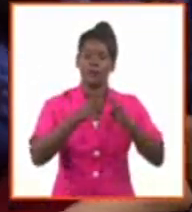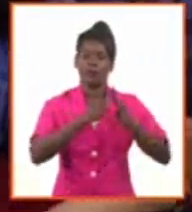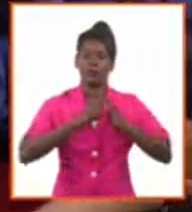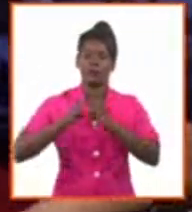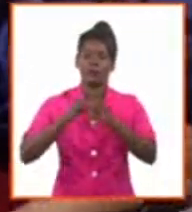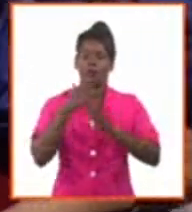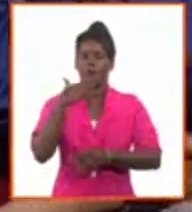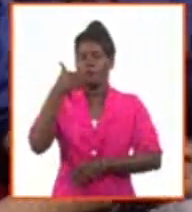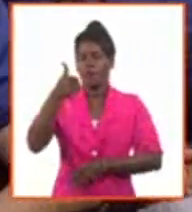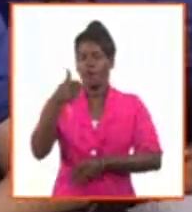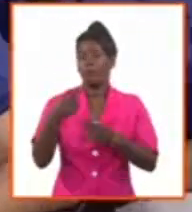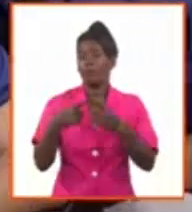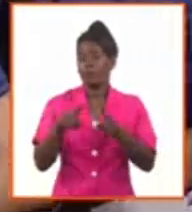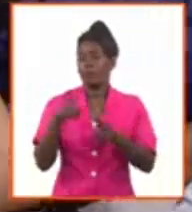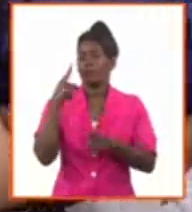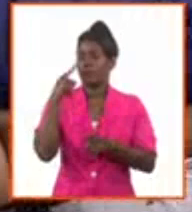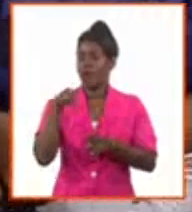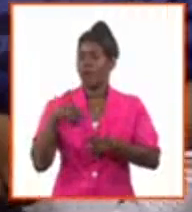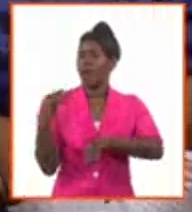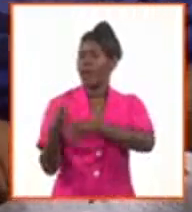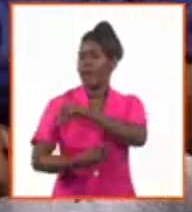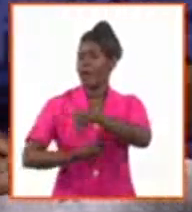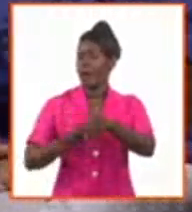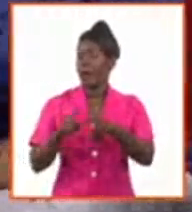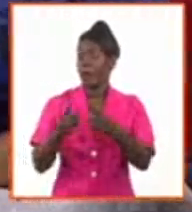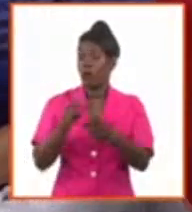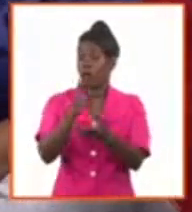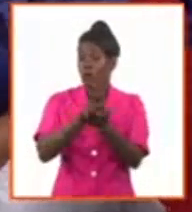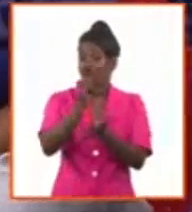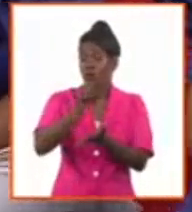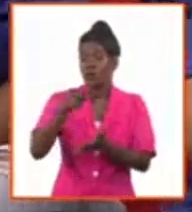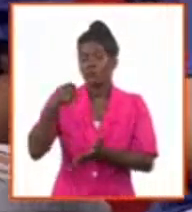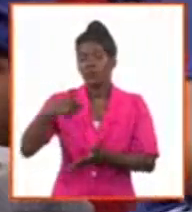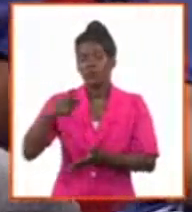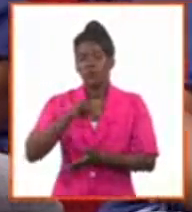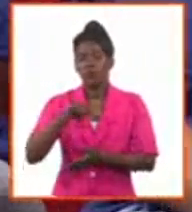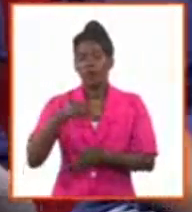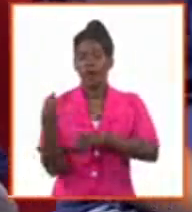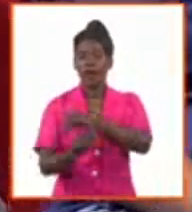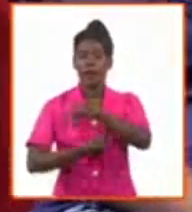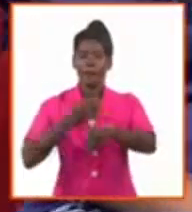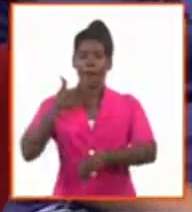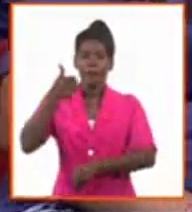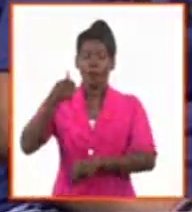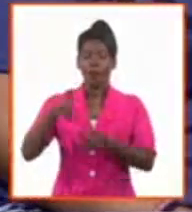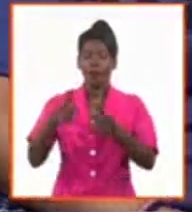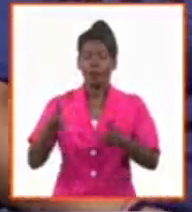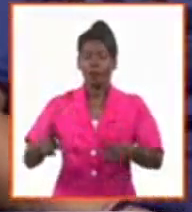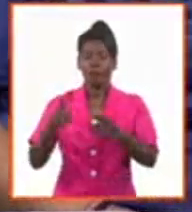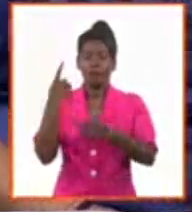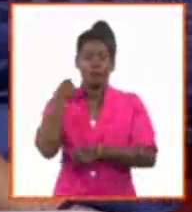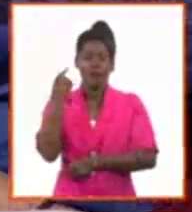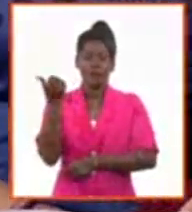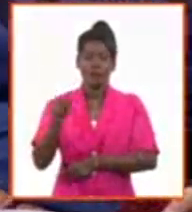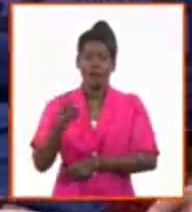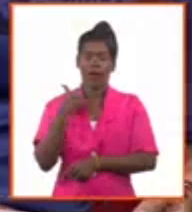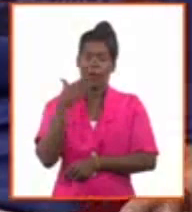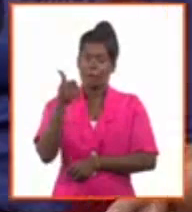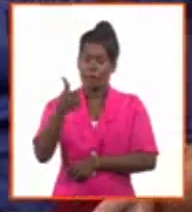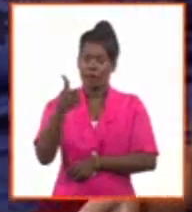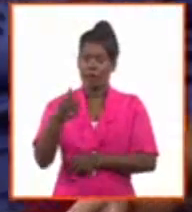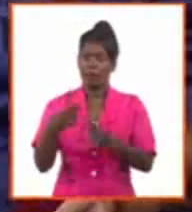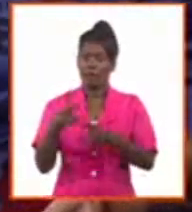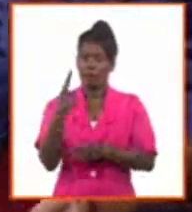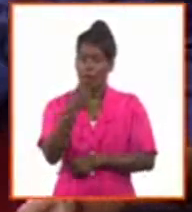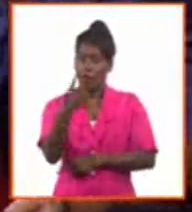este Congreso de Universidad ya con cambios, que ya los estudiantes vayan palpando cambios de todo lo que ha generado este 10º Congreso en la universidad,